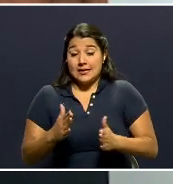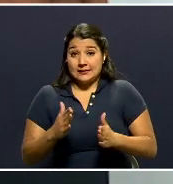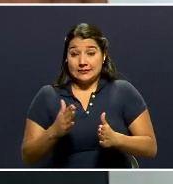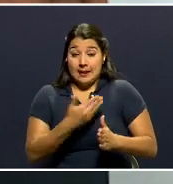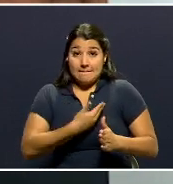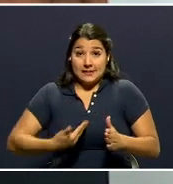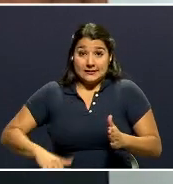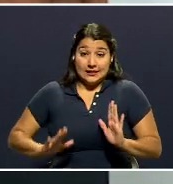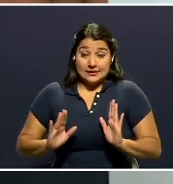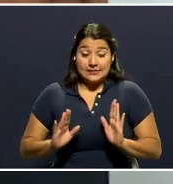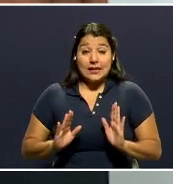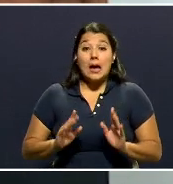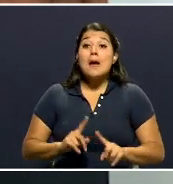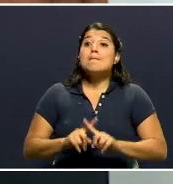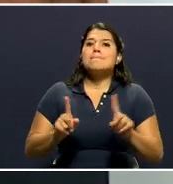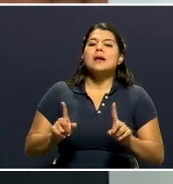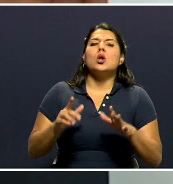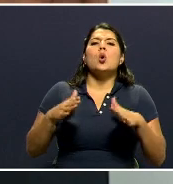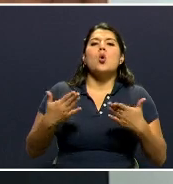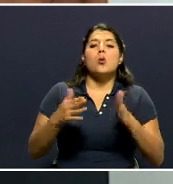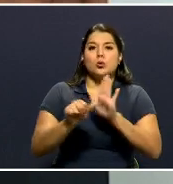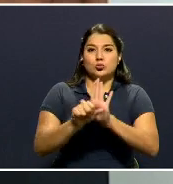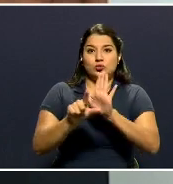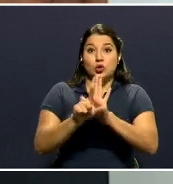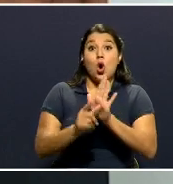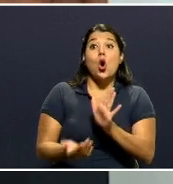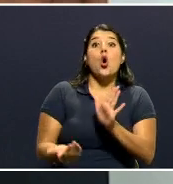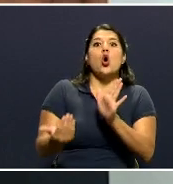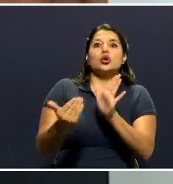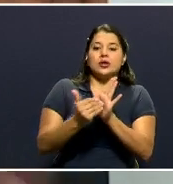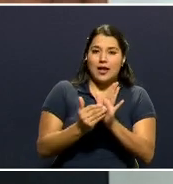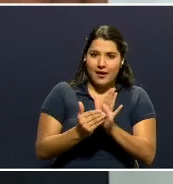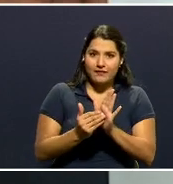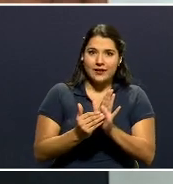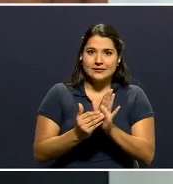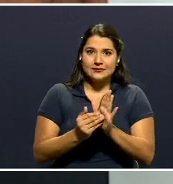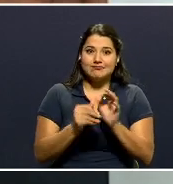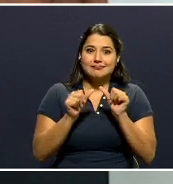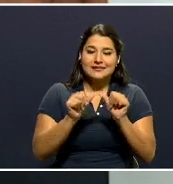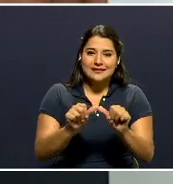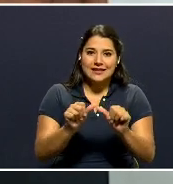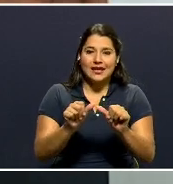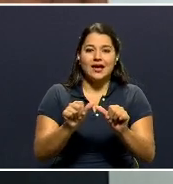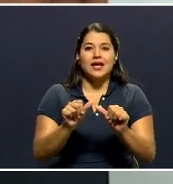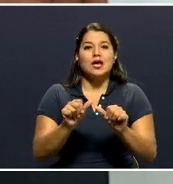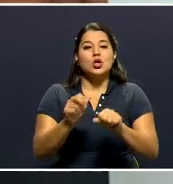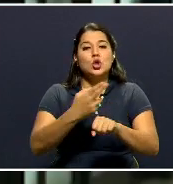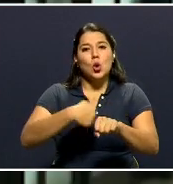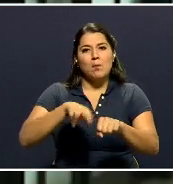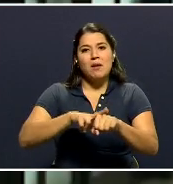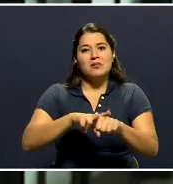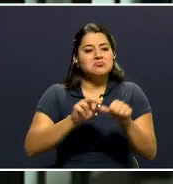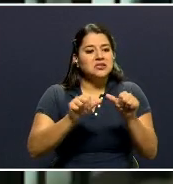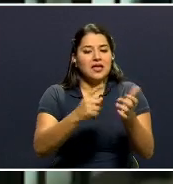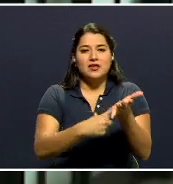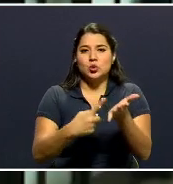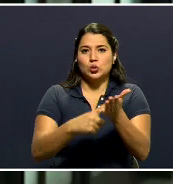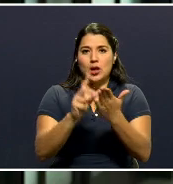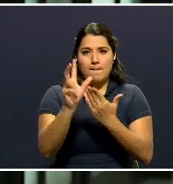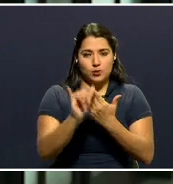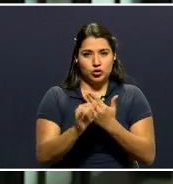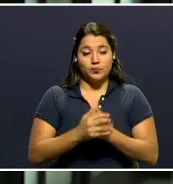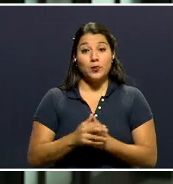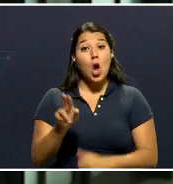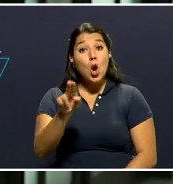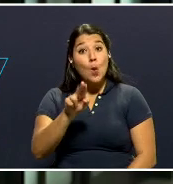eso, cómo la Asamblea Legislativa vuelve a su estado, digamos, de normalidad, que es la discusión de los proyectos. Compañeros